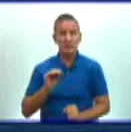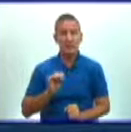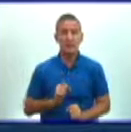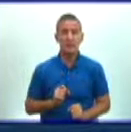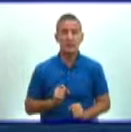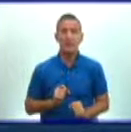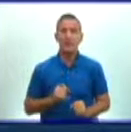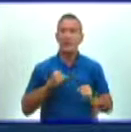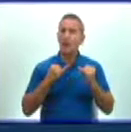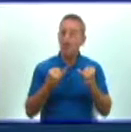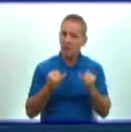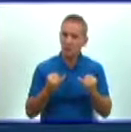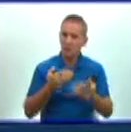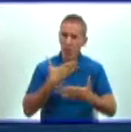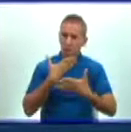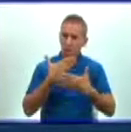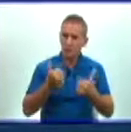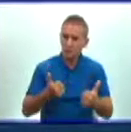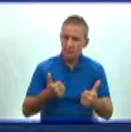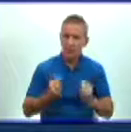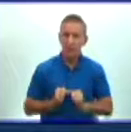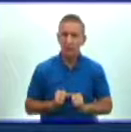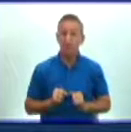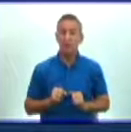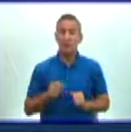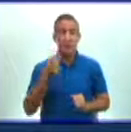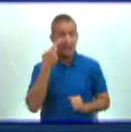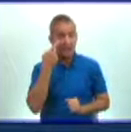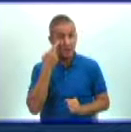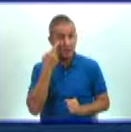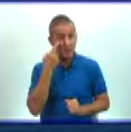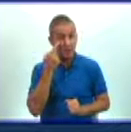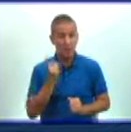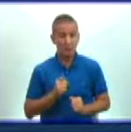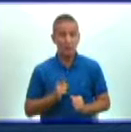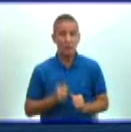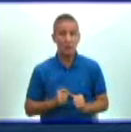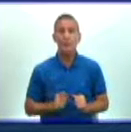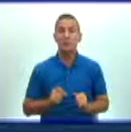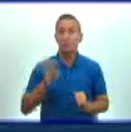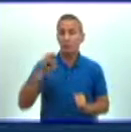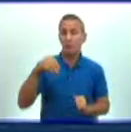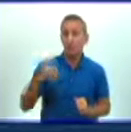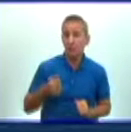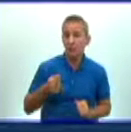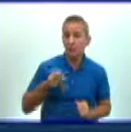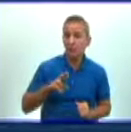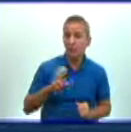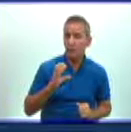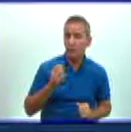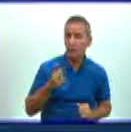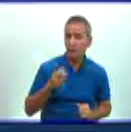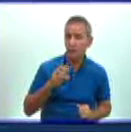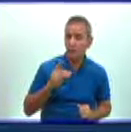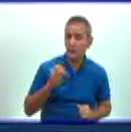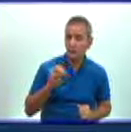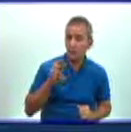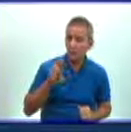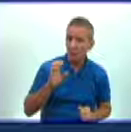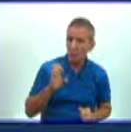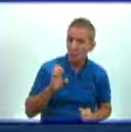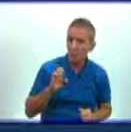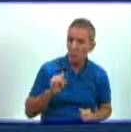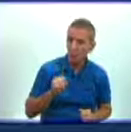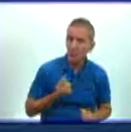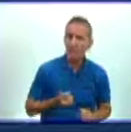una información. Se le conocen también como marcadores. Y aquí yo les voy a poner algunos